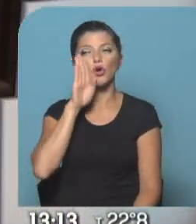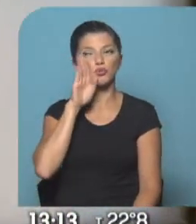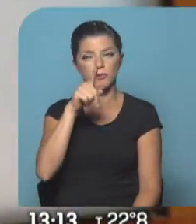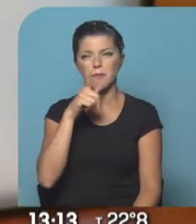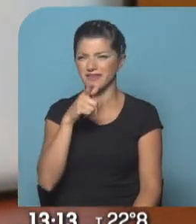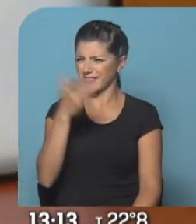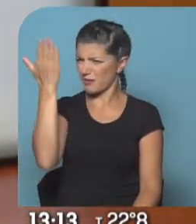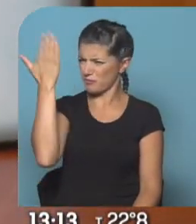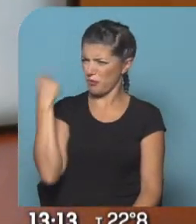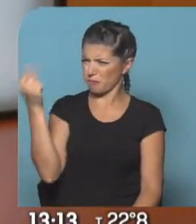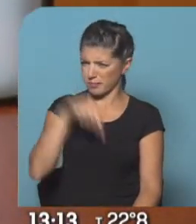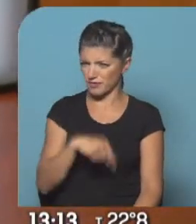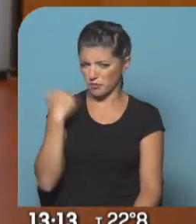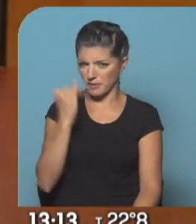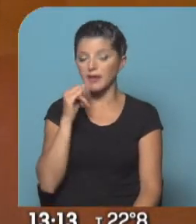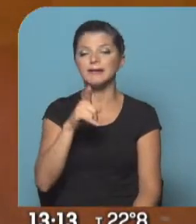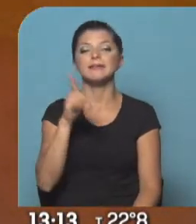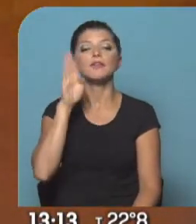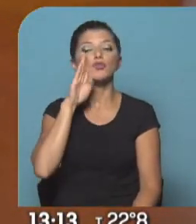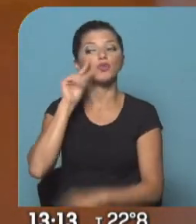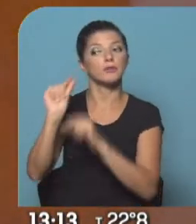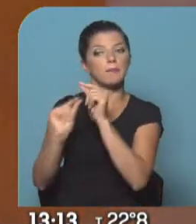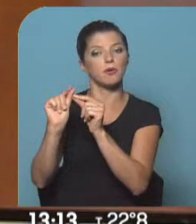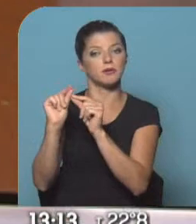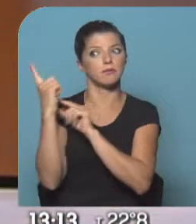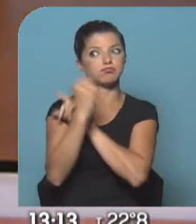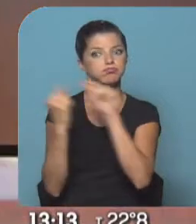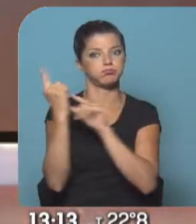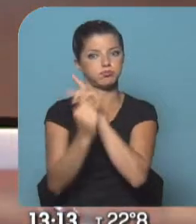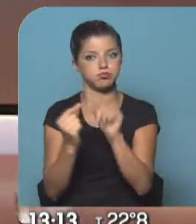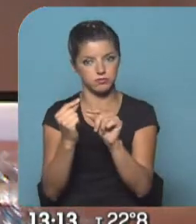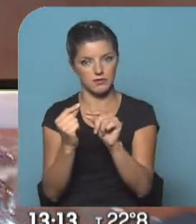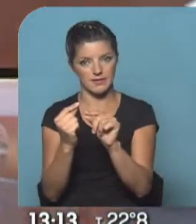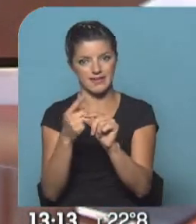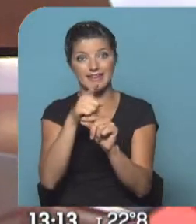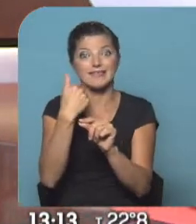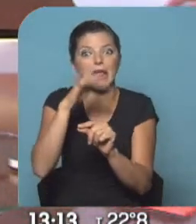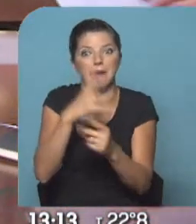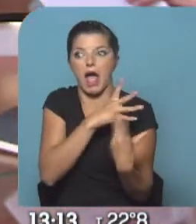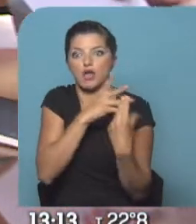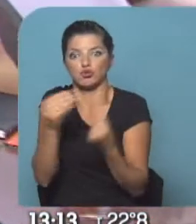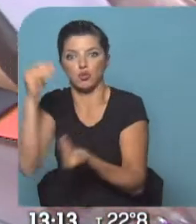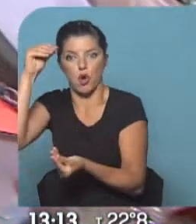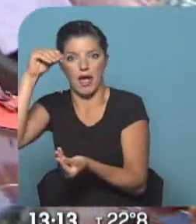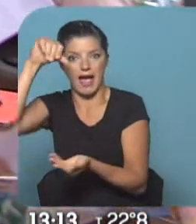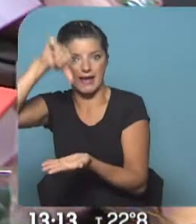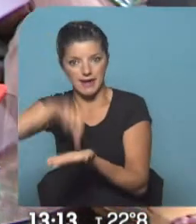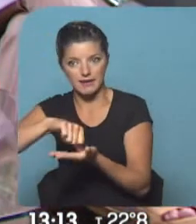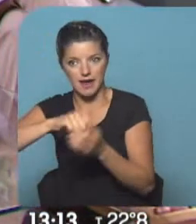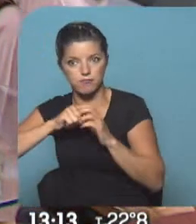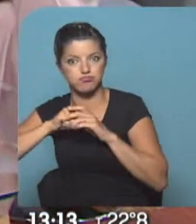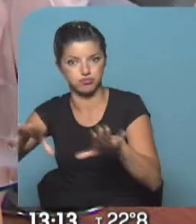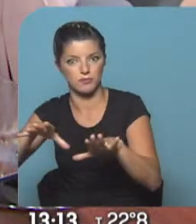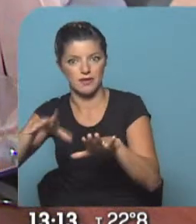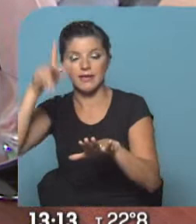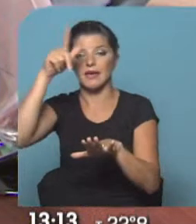vine acá, se está yendo de la región. Y es muy paradójico que aparte el que más ha ayudado a Irán a desplegarse en la región ha sido Estados Unidos, cuando